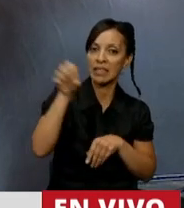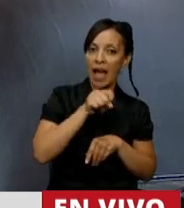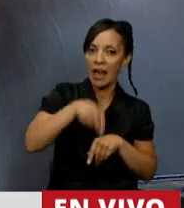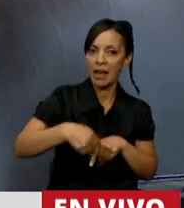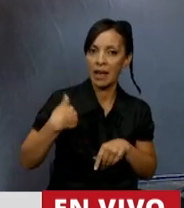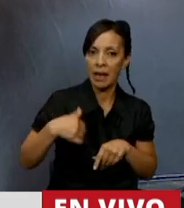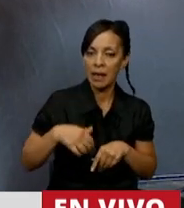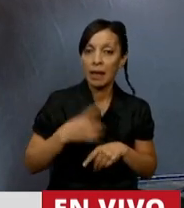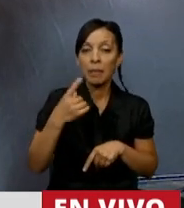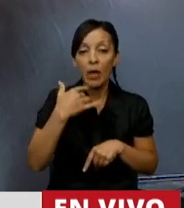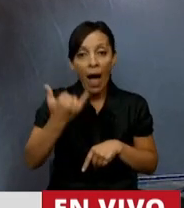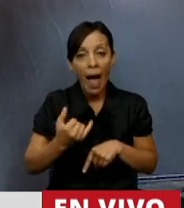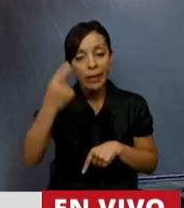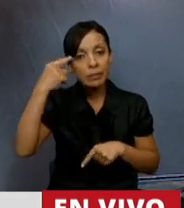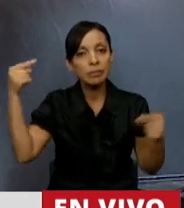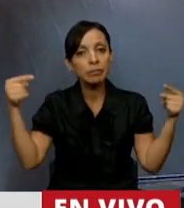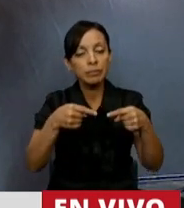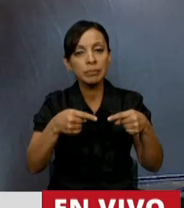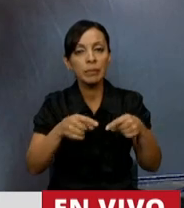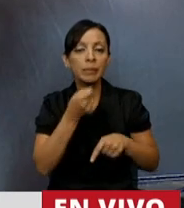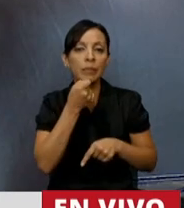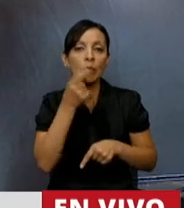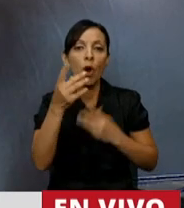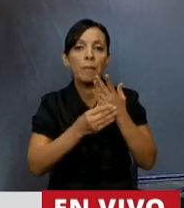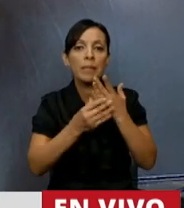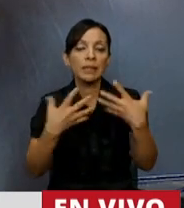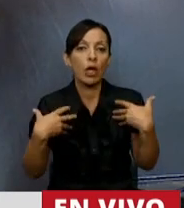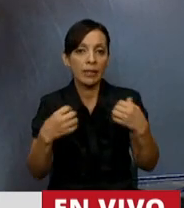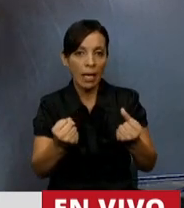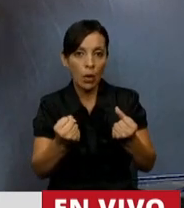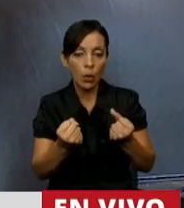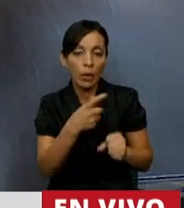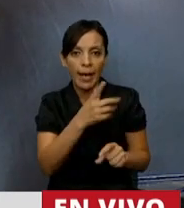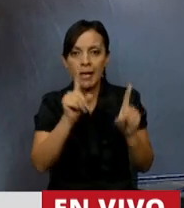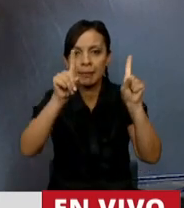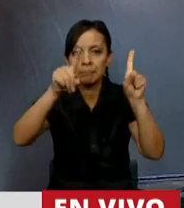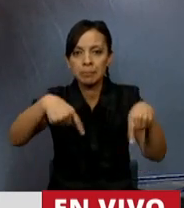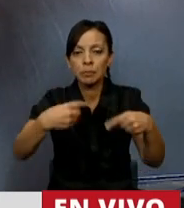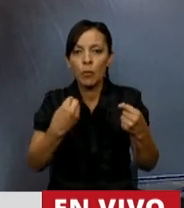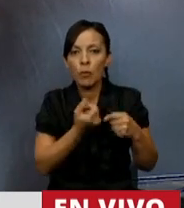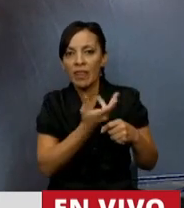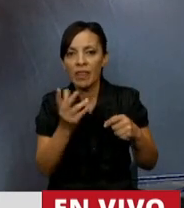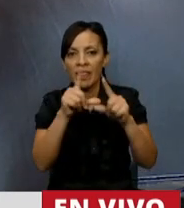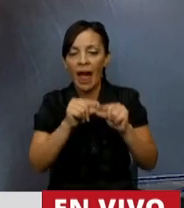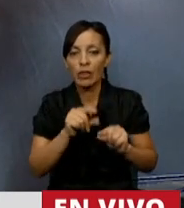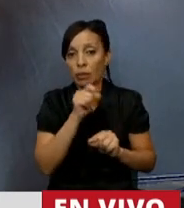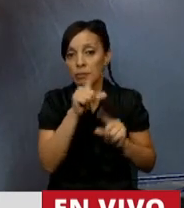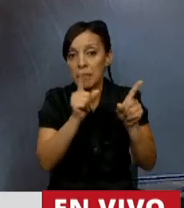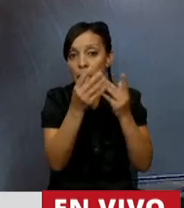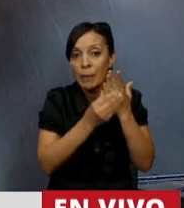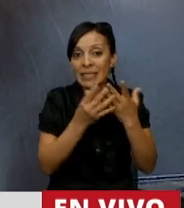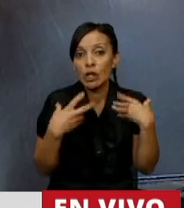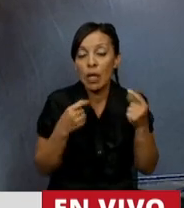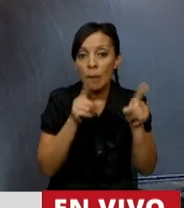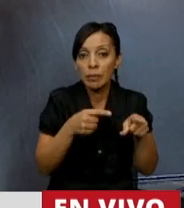tantas incoherencias como un ministro de Salud que no solamente desconoce los datos de su propio ministerio, una cosa gravísima. Yo